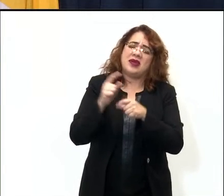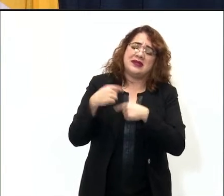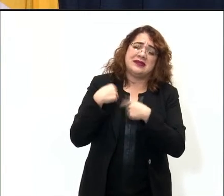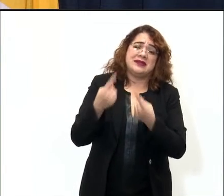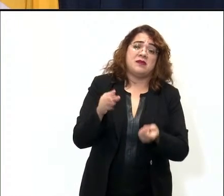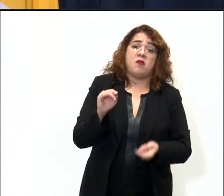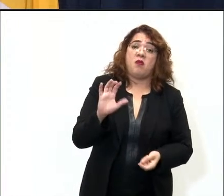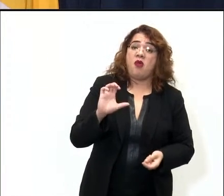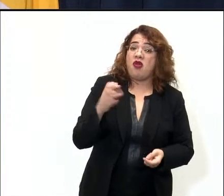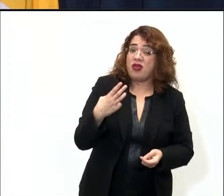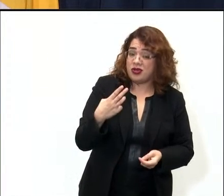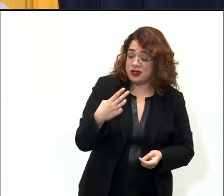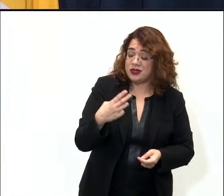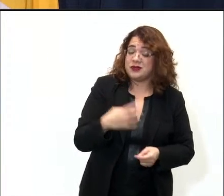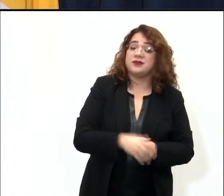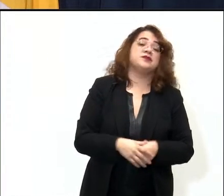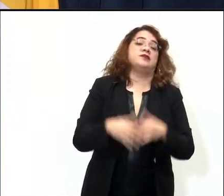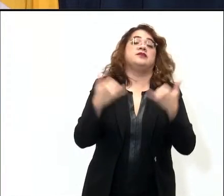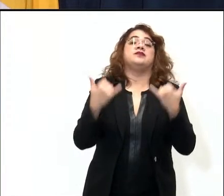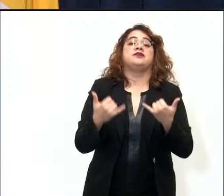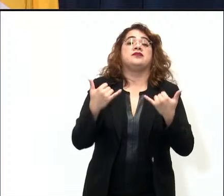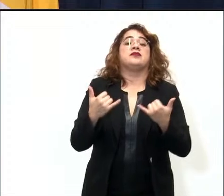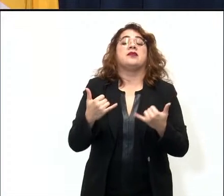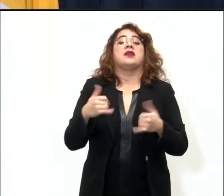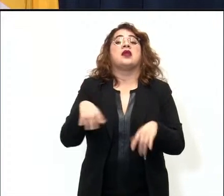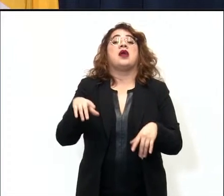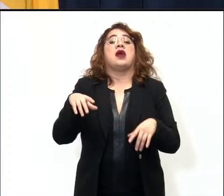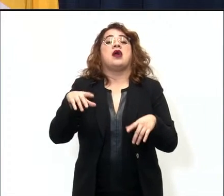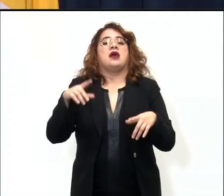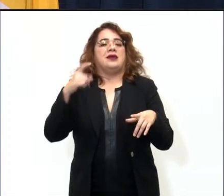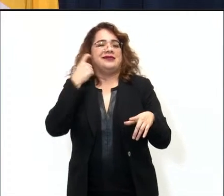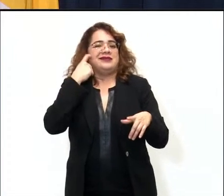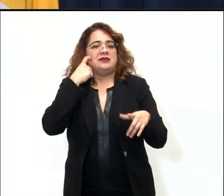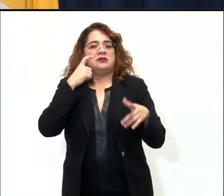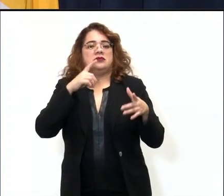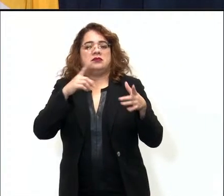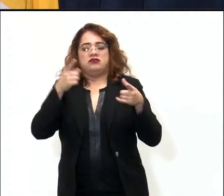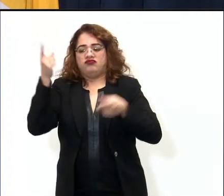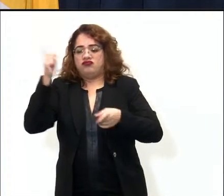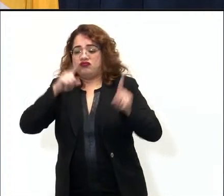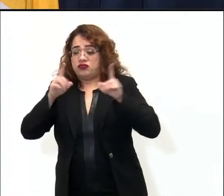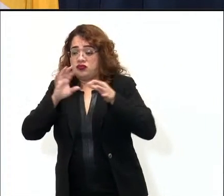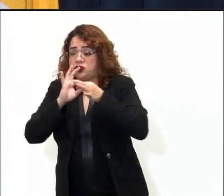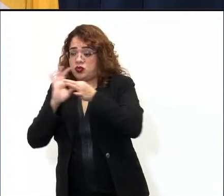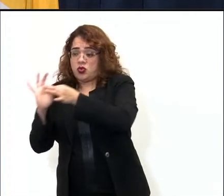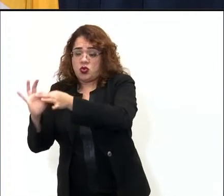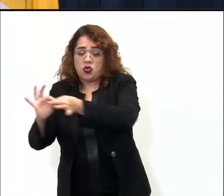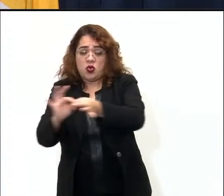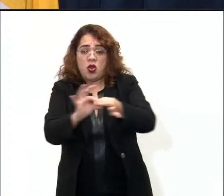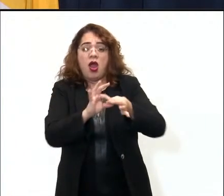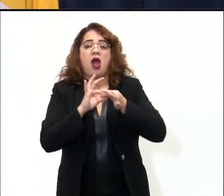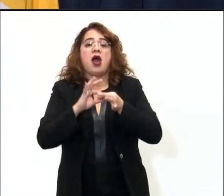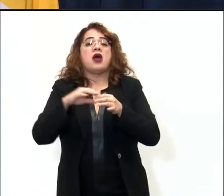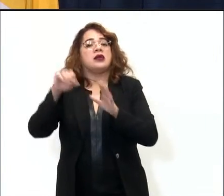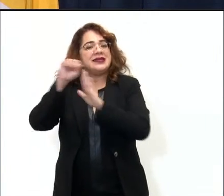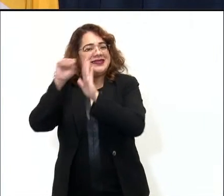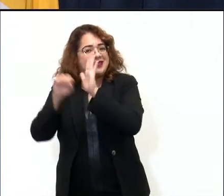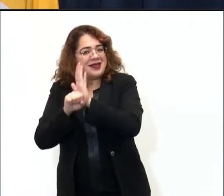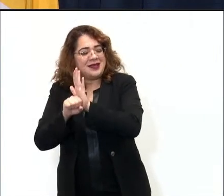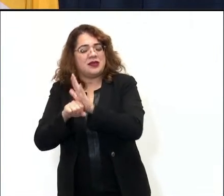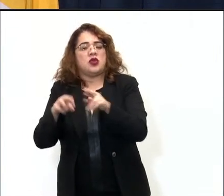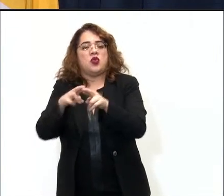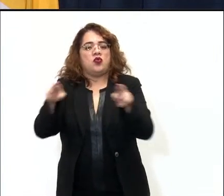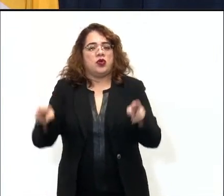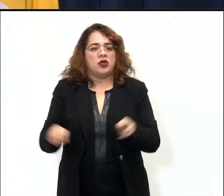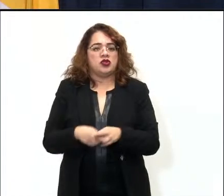poco sobre la actualización del lanzamiento de la vacuna de COVID-19. Según las pautas estatales que seguimos